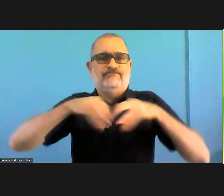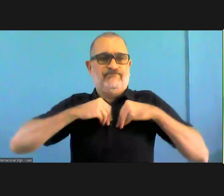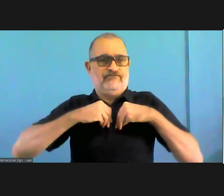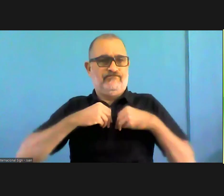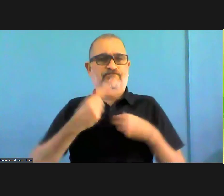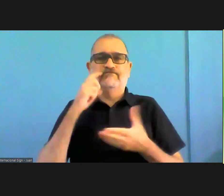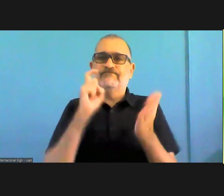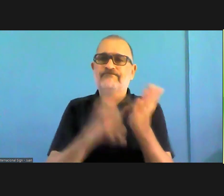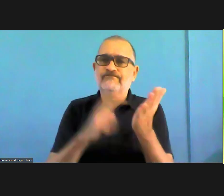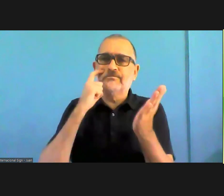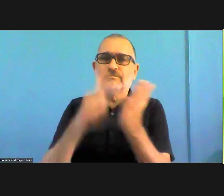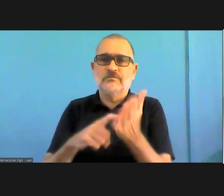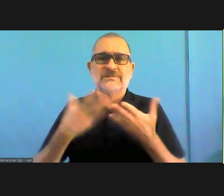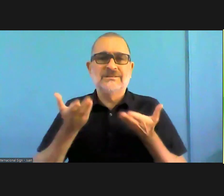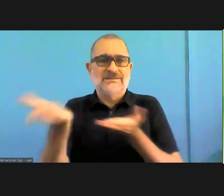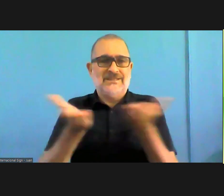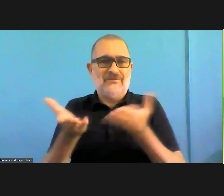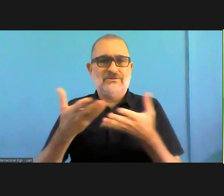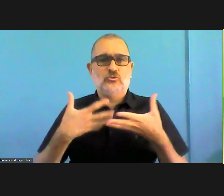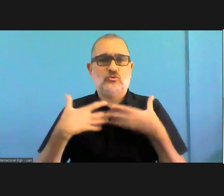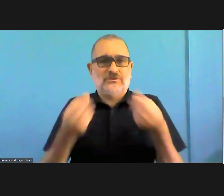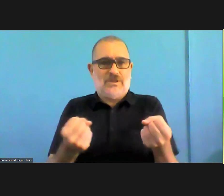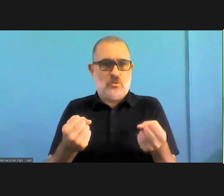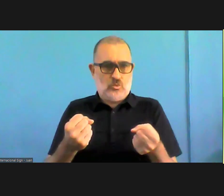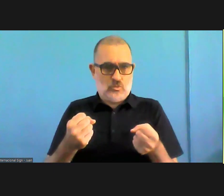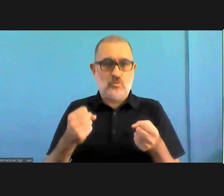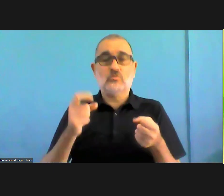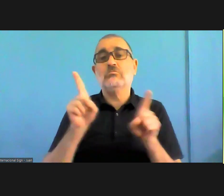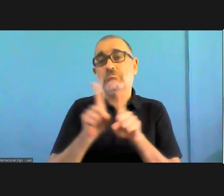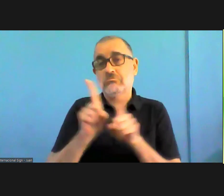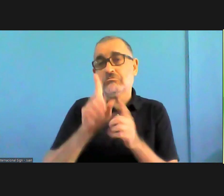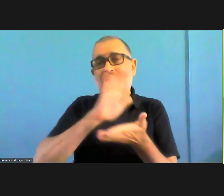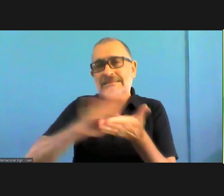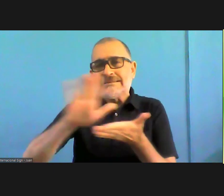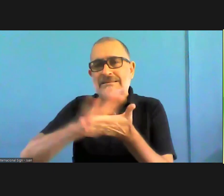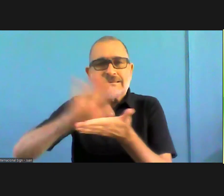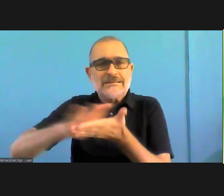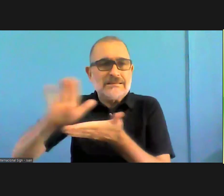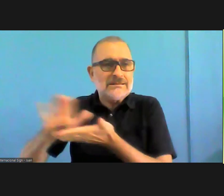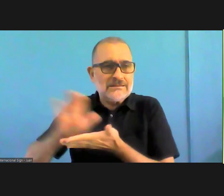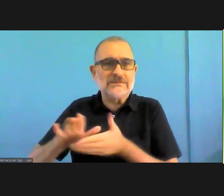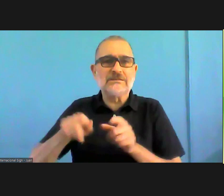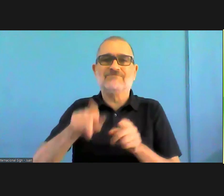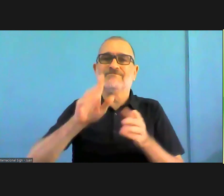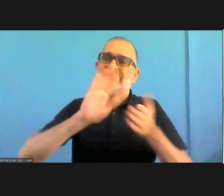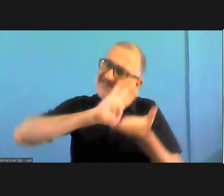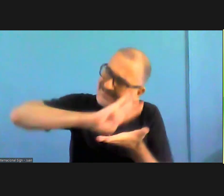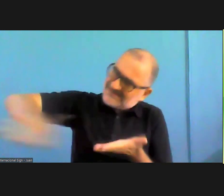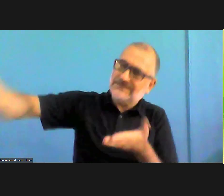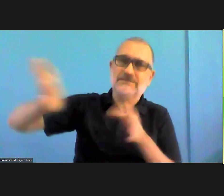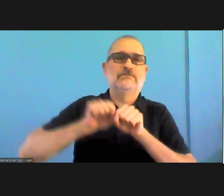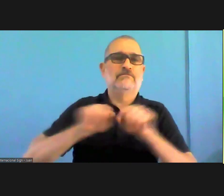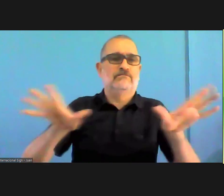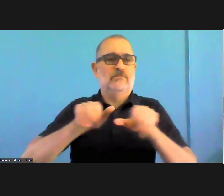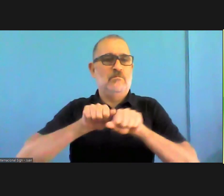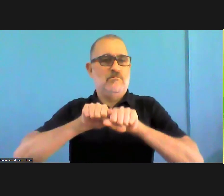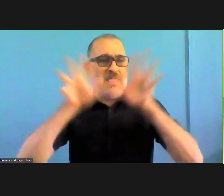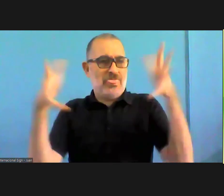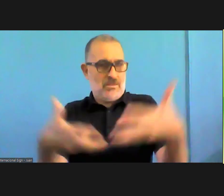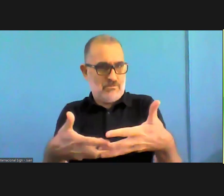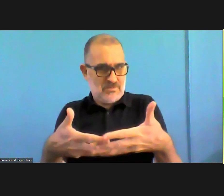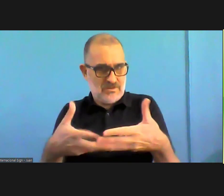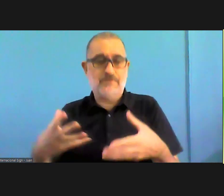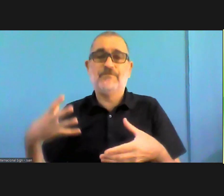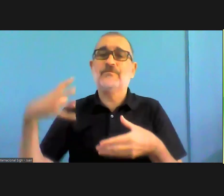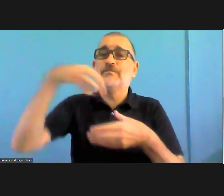la pandemia, incluso la capacidad de atención. Y es crítico en todo esto la capacidad